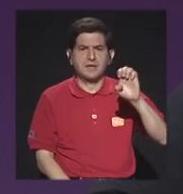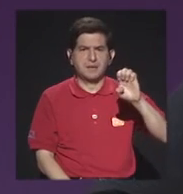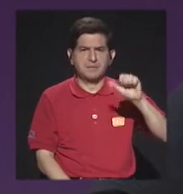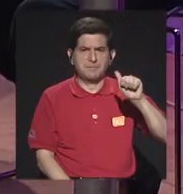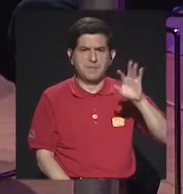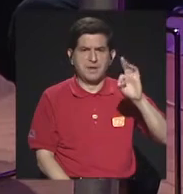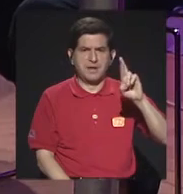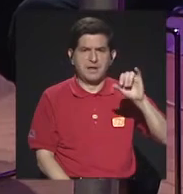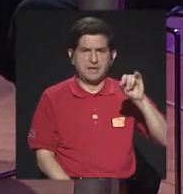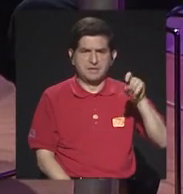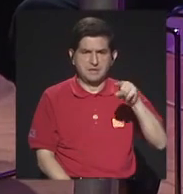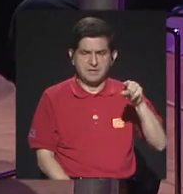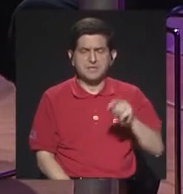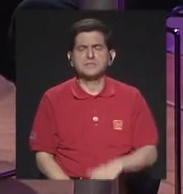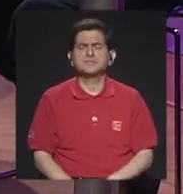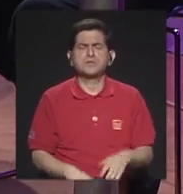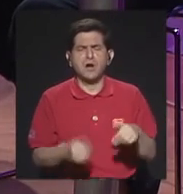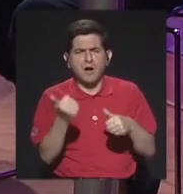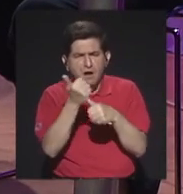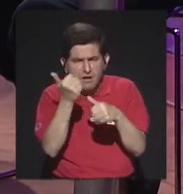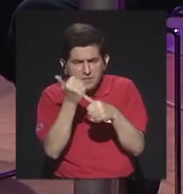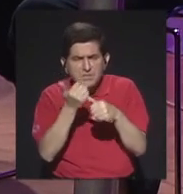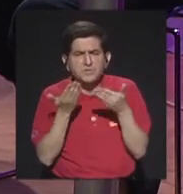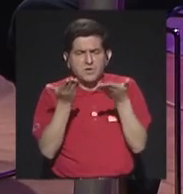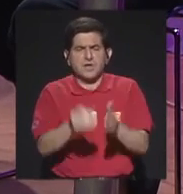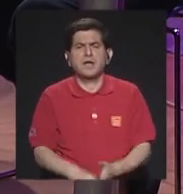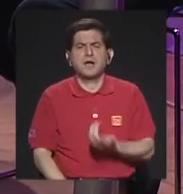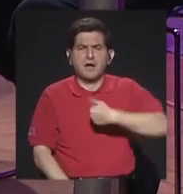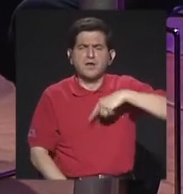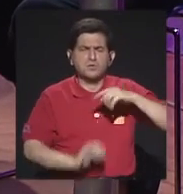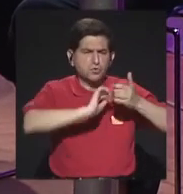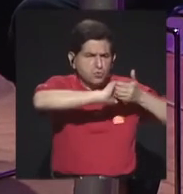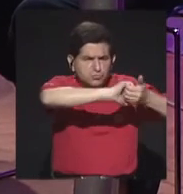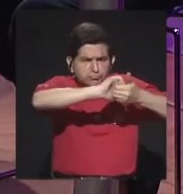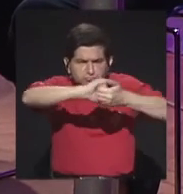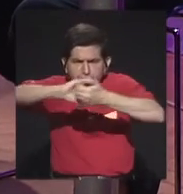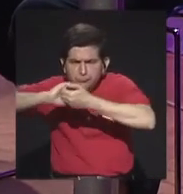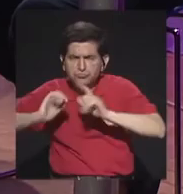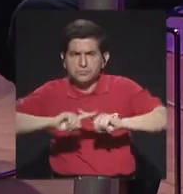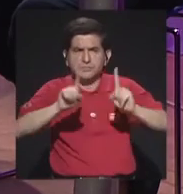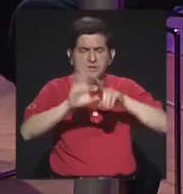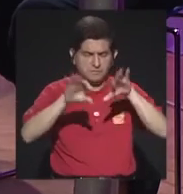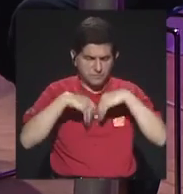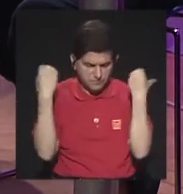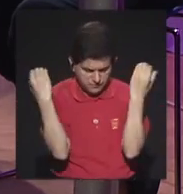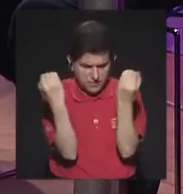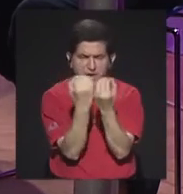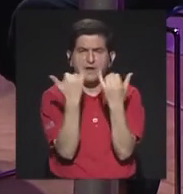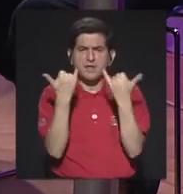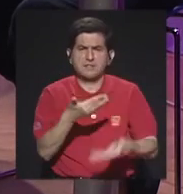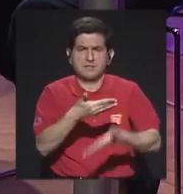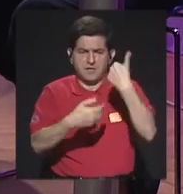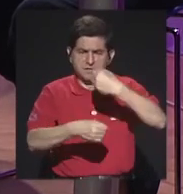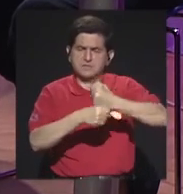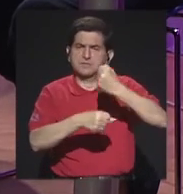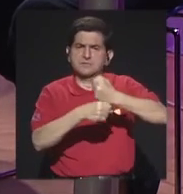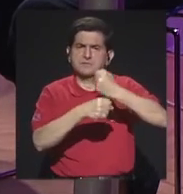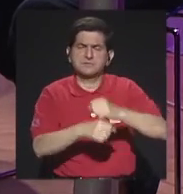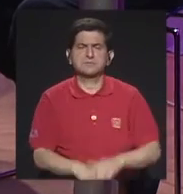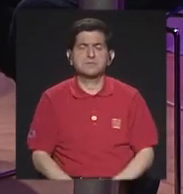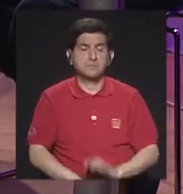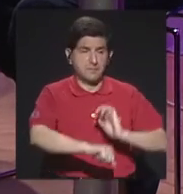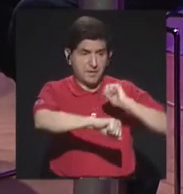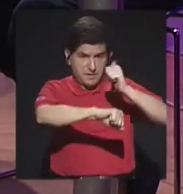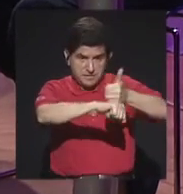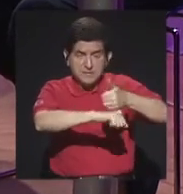otras organizaciones de mujeres. Es decir, empezamos a hacer alianzas con todas las diferentes organizaciones que habíamos trabajado para poder